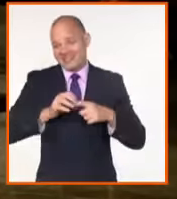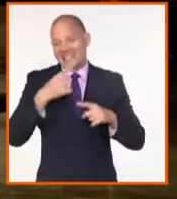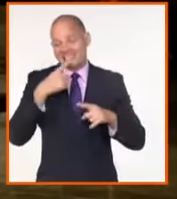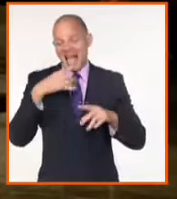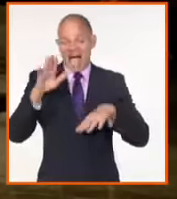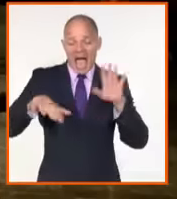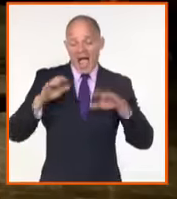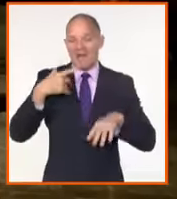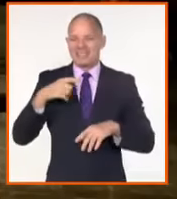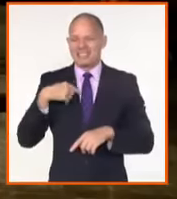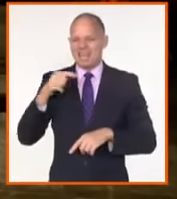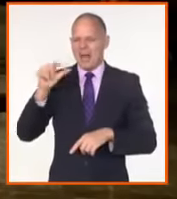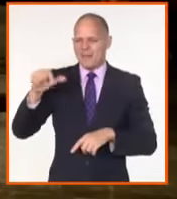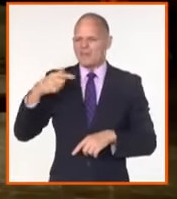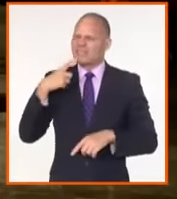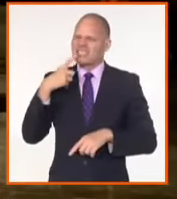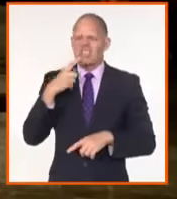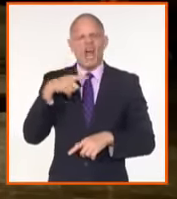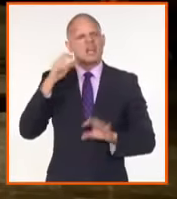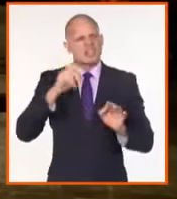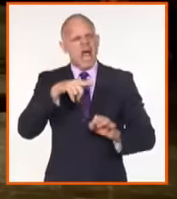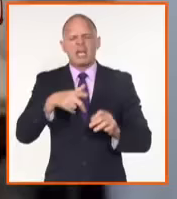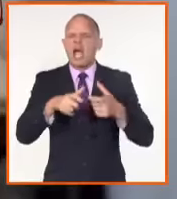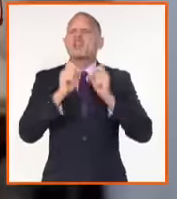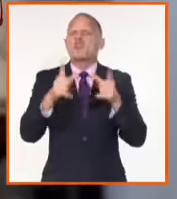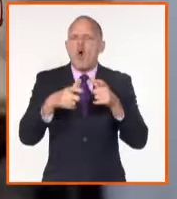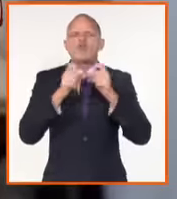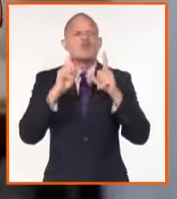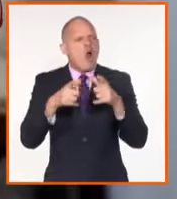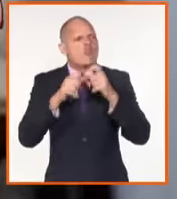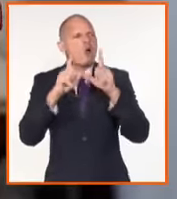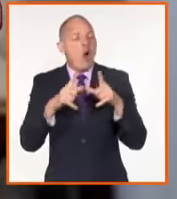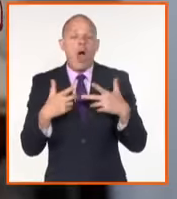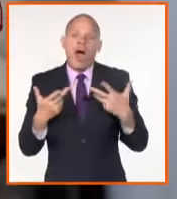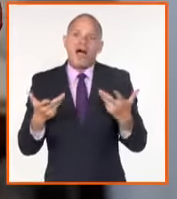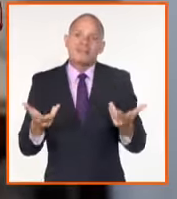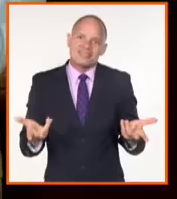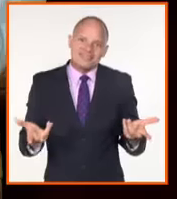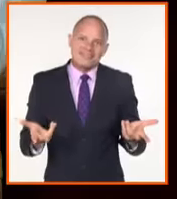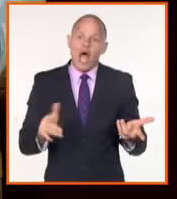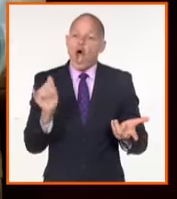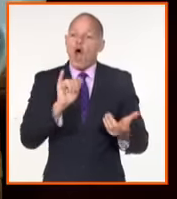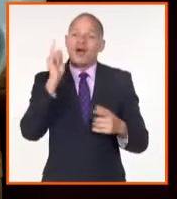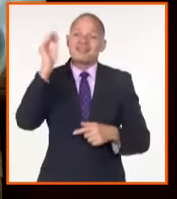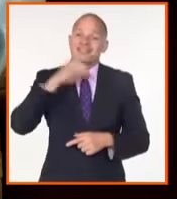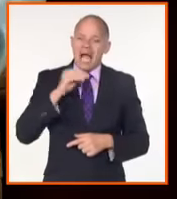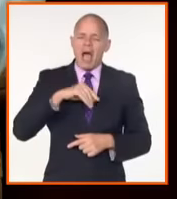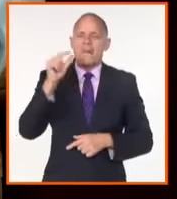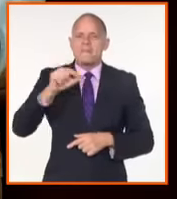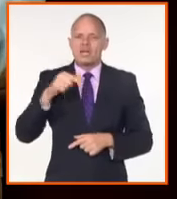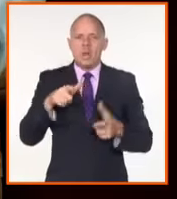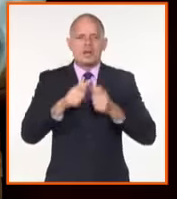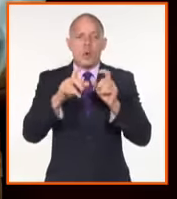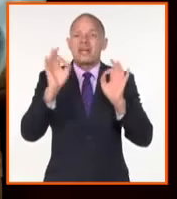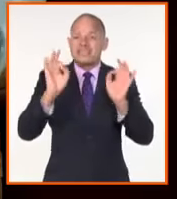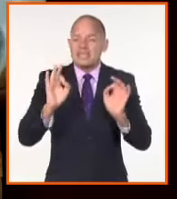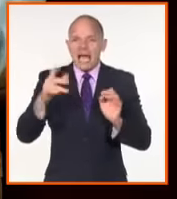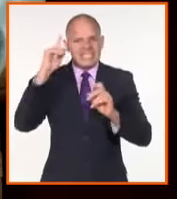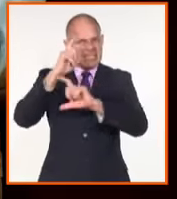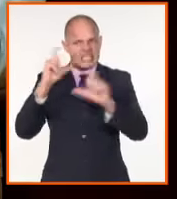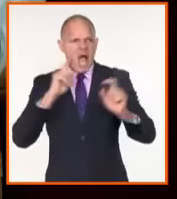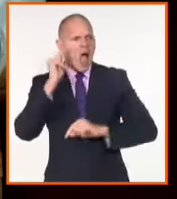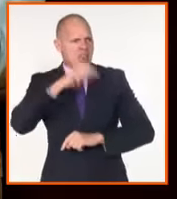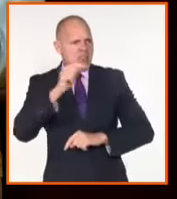por qué ese tanto encuentro. No, porque es que yo sí creo que la ciencia y la innovación van a dar salidas al país. Y yo lo que sí creo, tengo una convicción al fin, de que